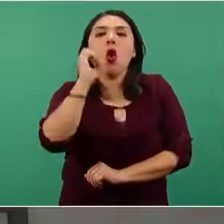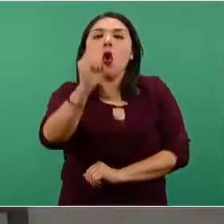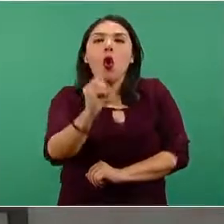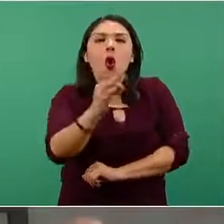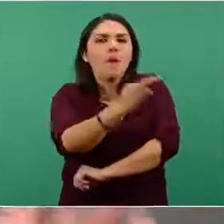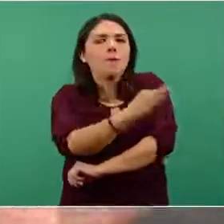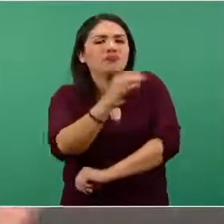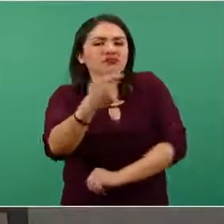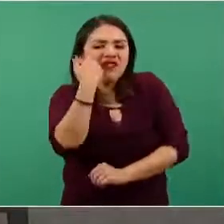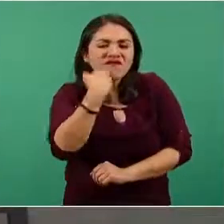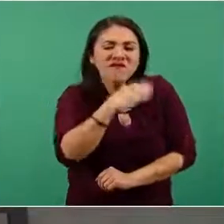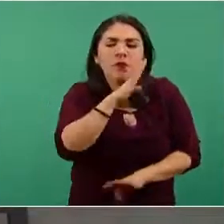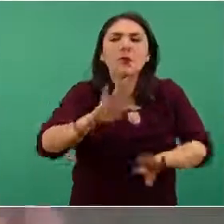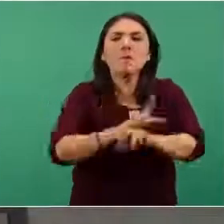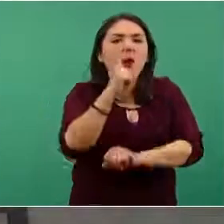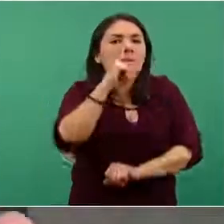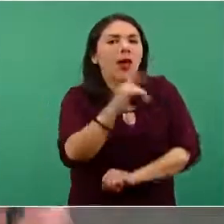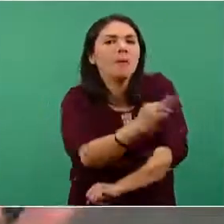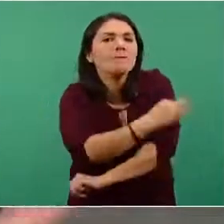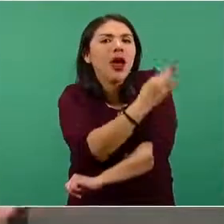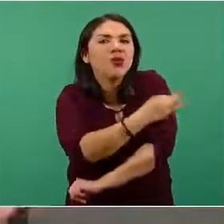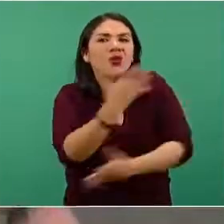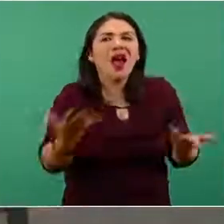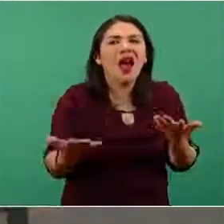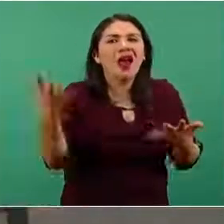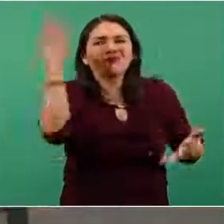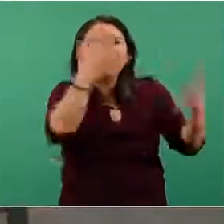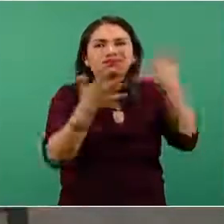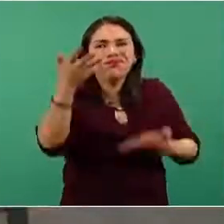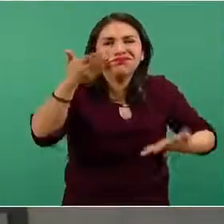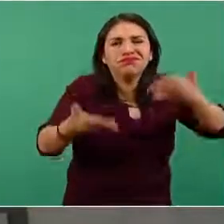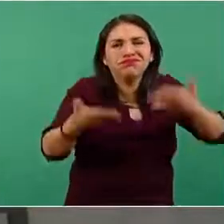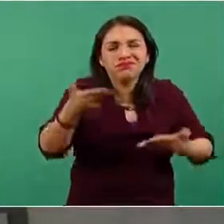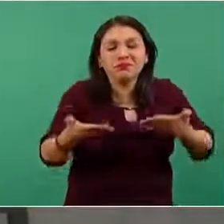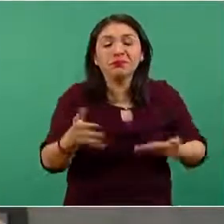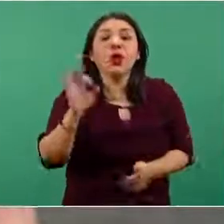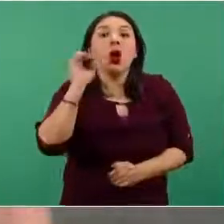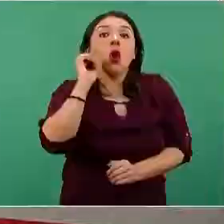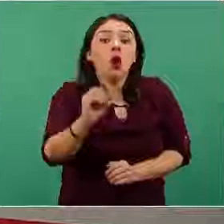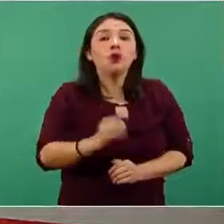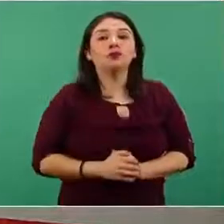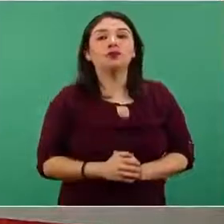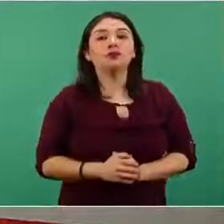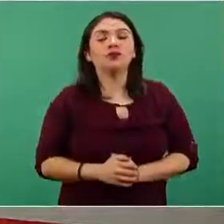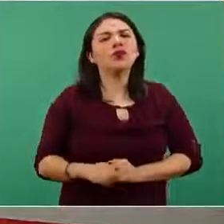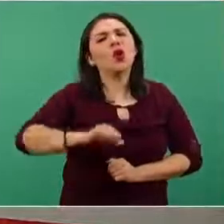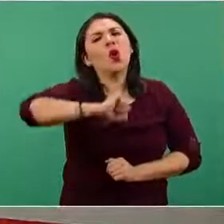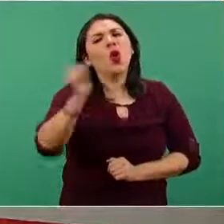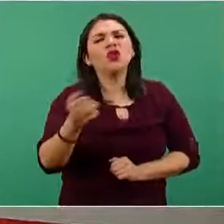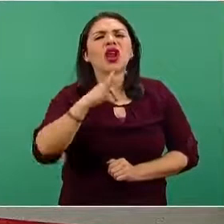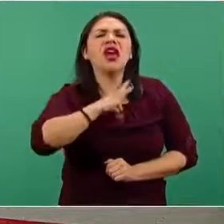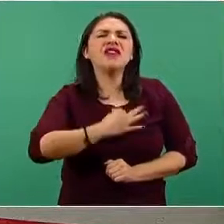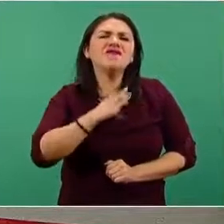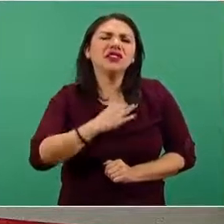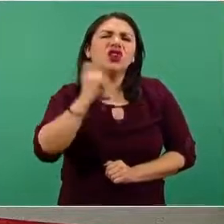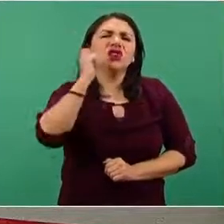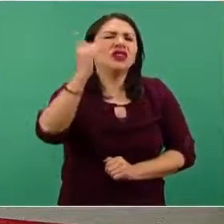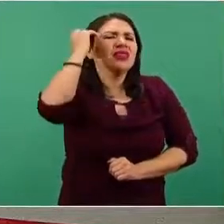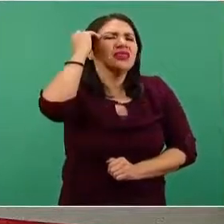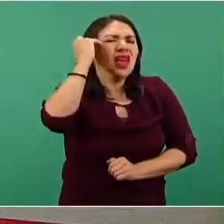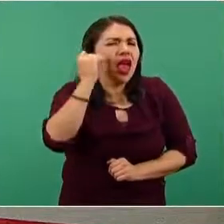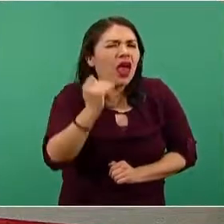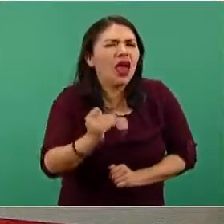vacuna. En el caso de infecciones que tienen un periodo de incubación, es decir, un periodo